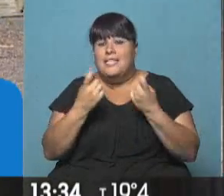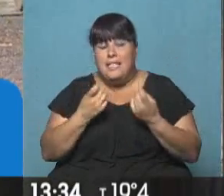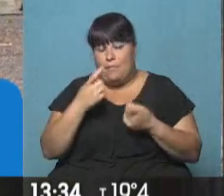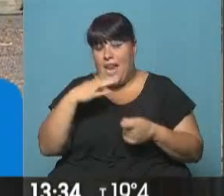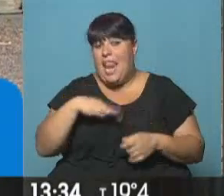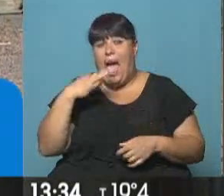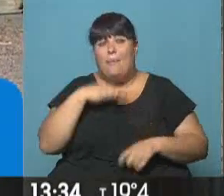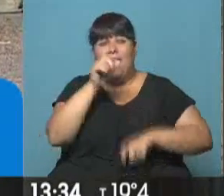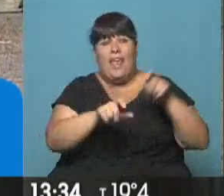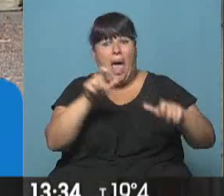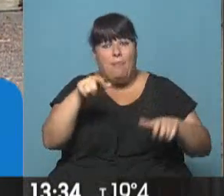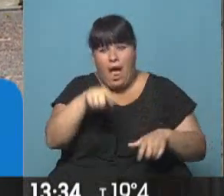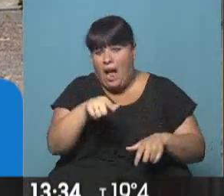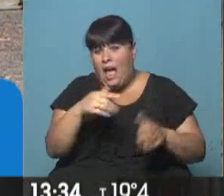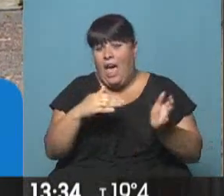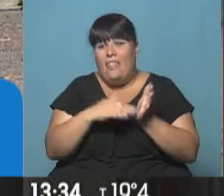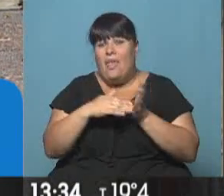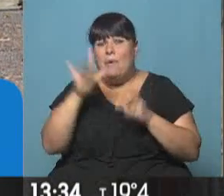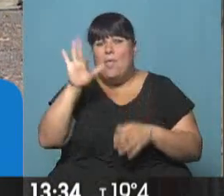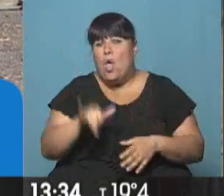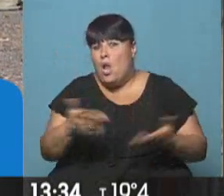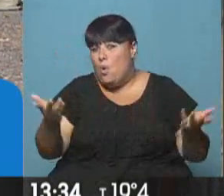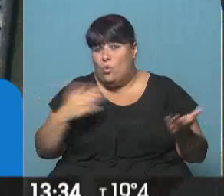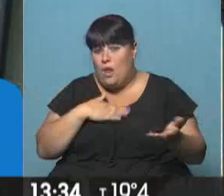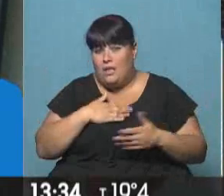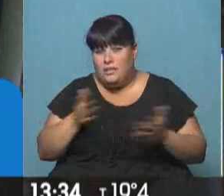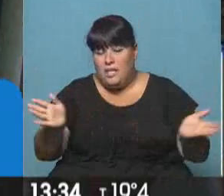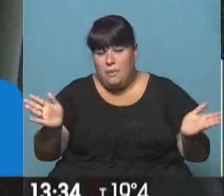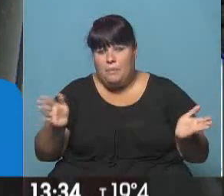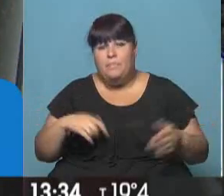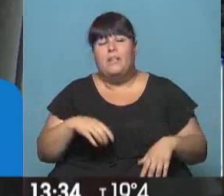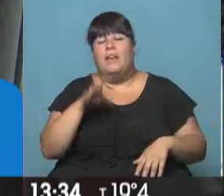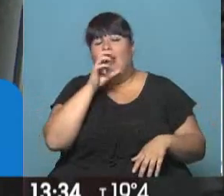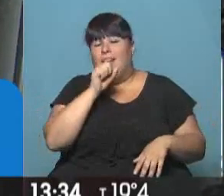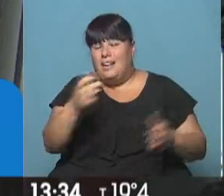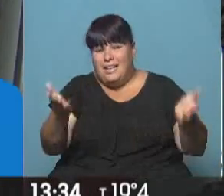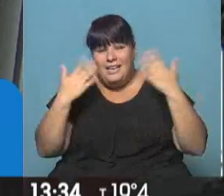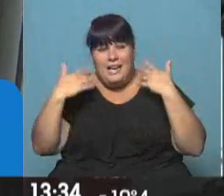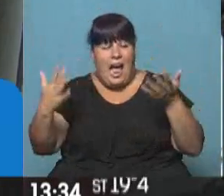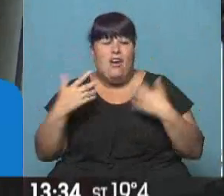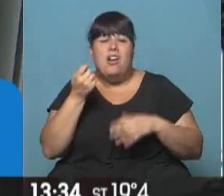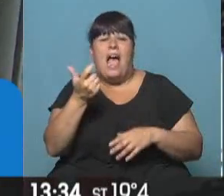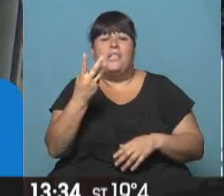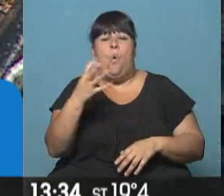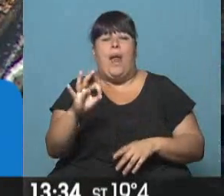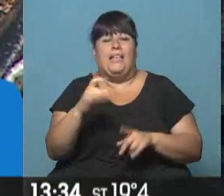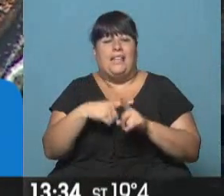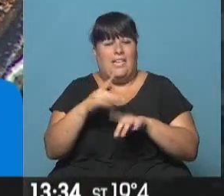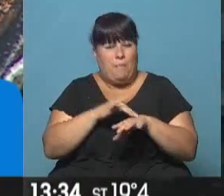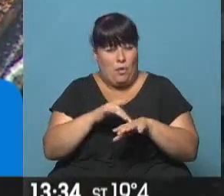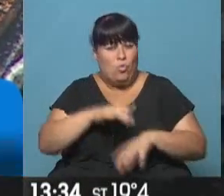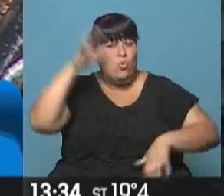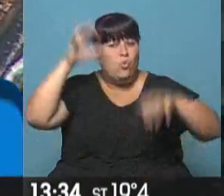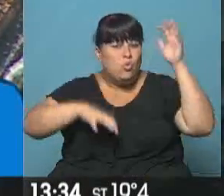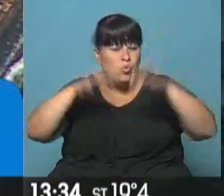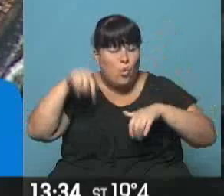decir, la vida de los pacientes acá dependen de la electricidad, lamentablemente. Soportaron sensaciones térmicas de casi 40 grados. La lluvia